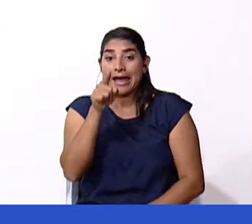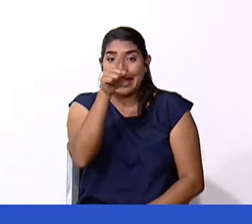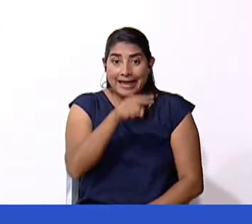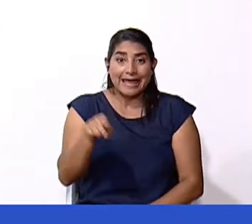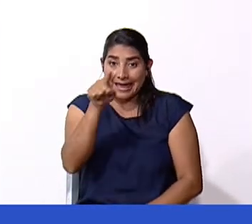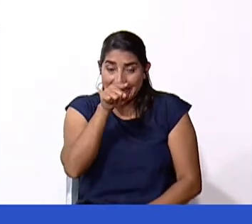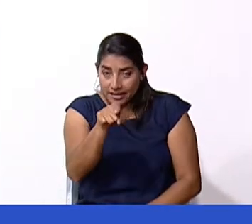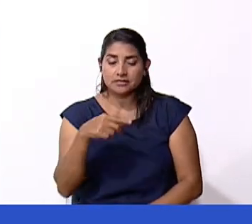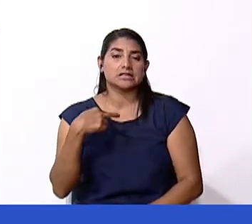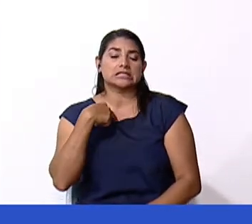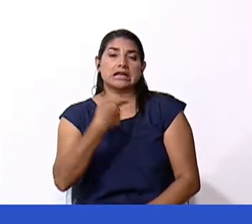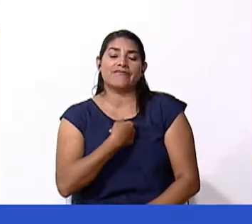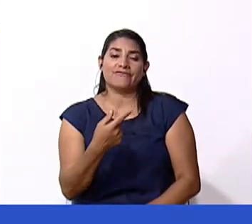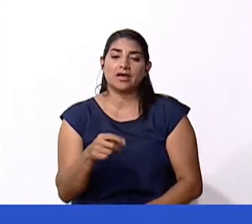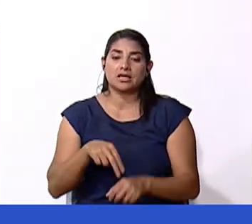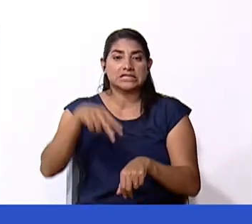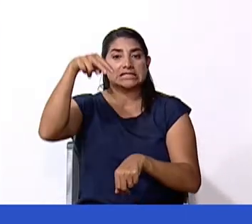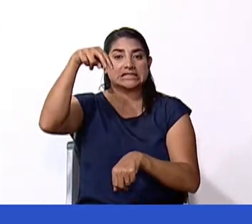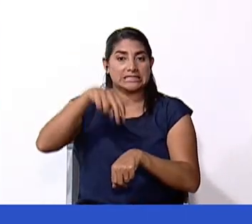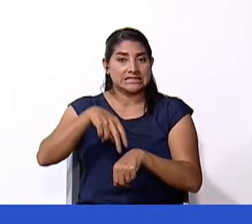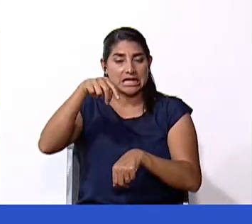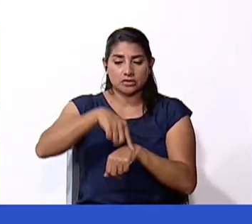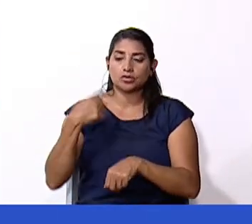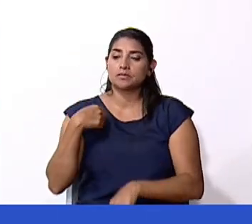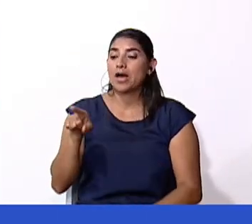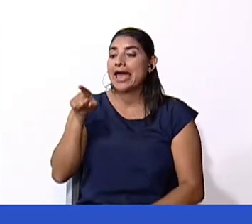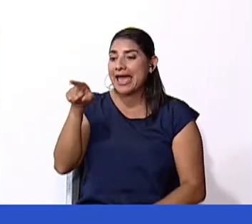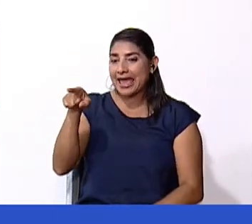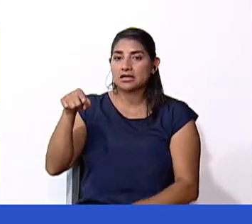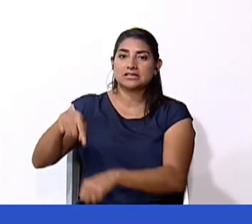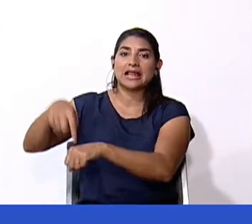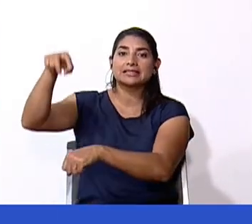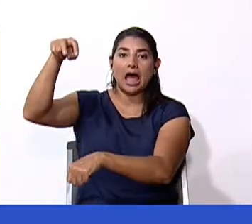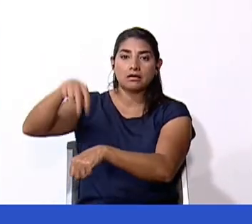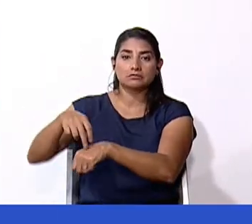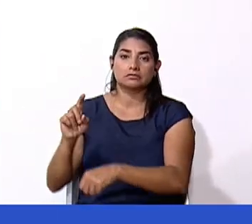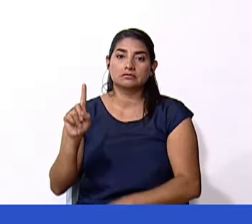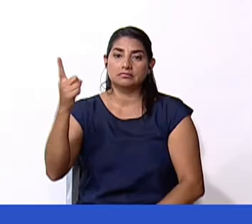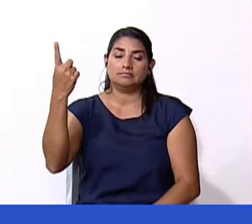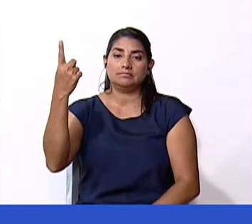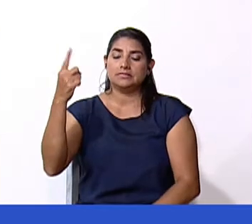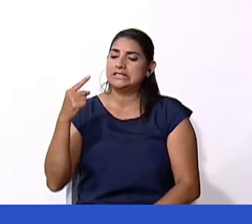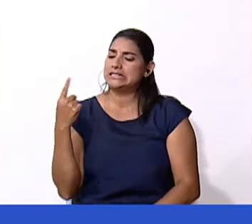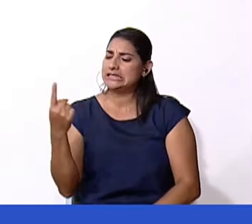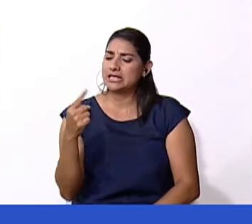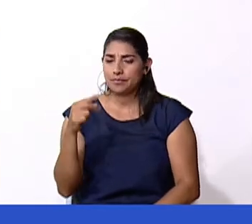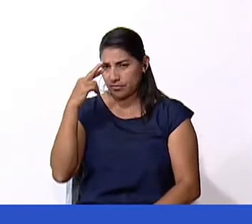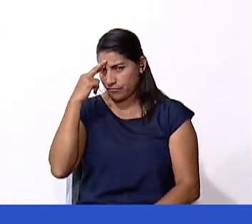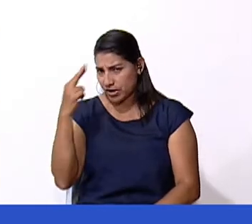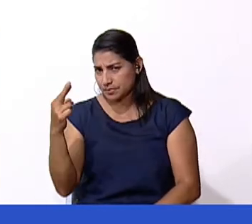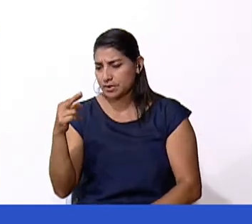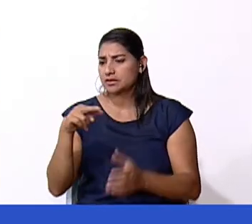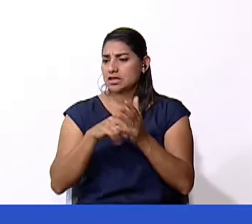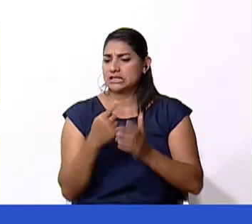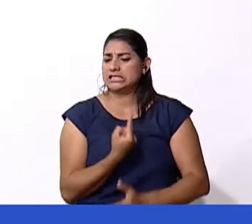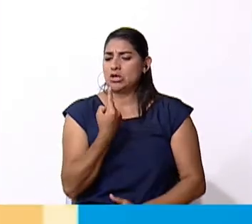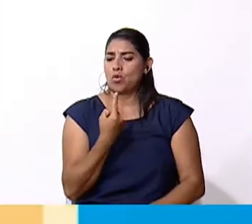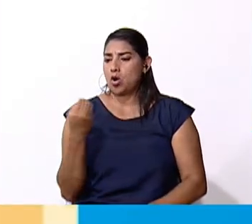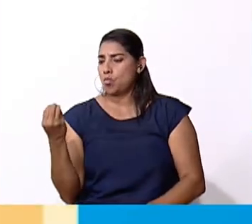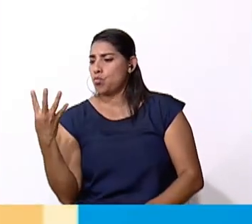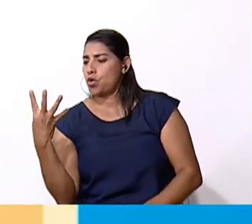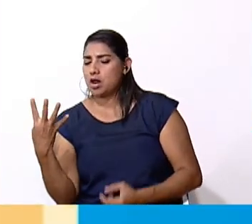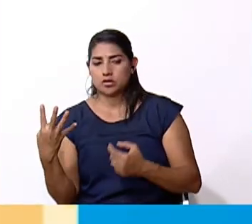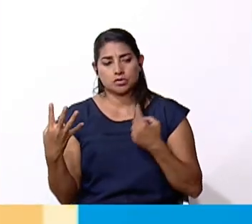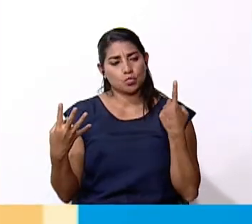ellas, el verbo es saltan. Si digo él, el verbo es salta. Siempre hay que respetar el singular y el plural.